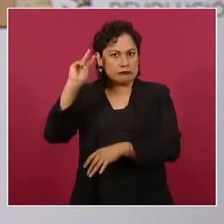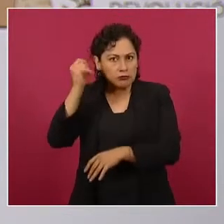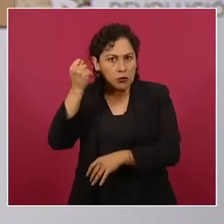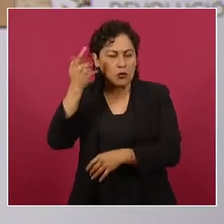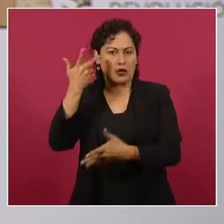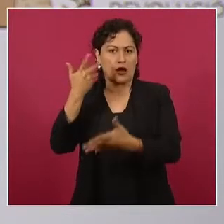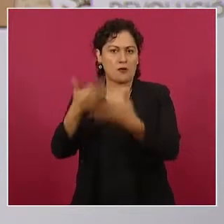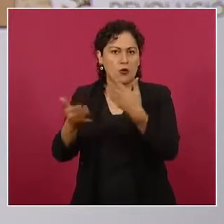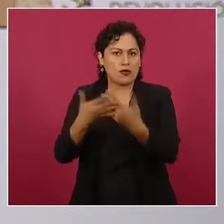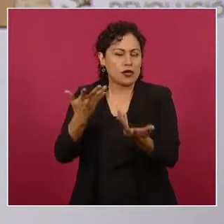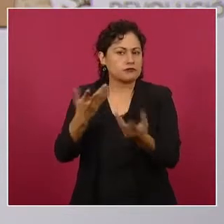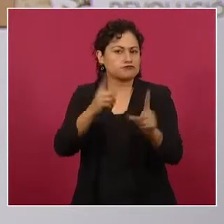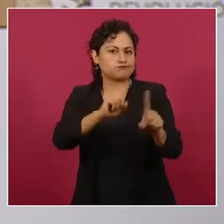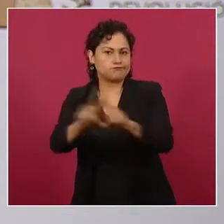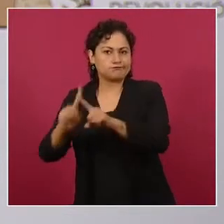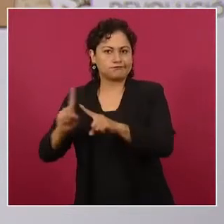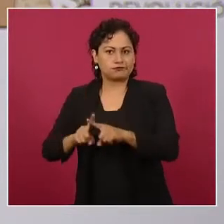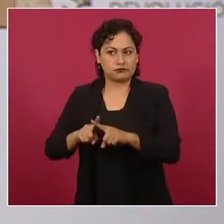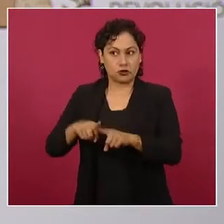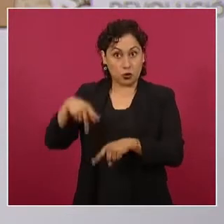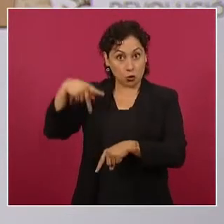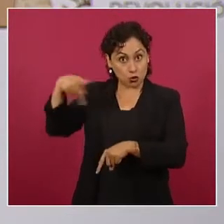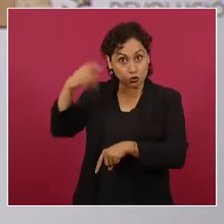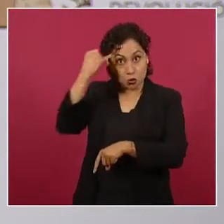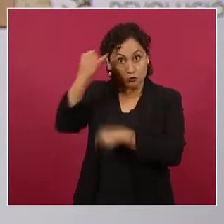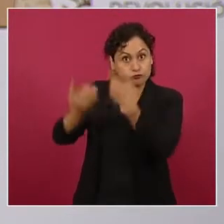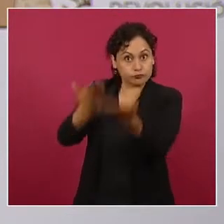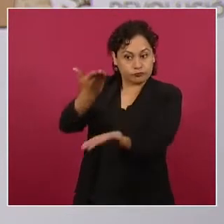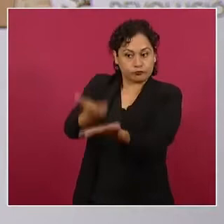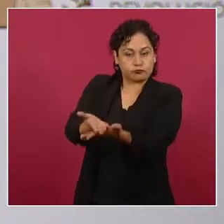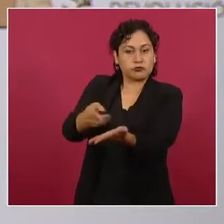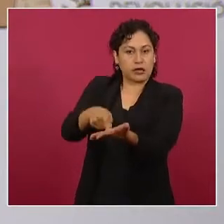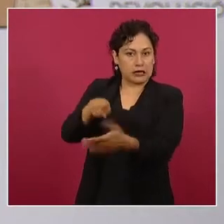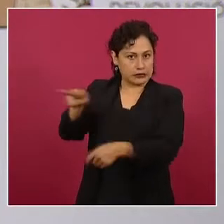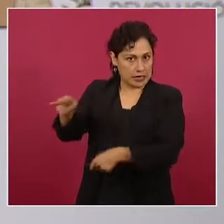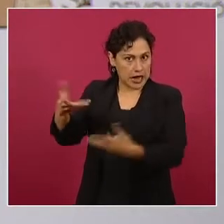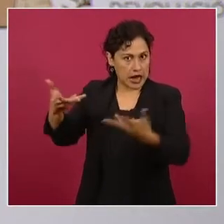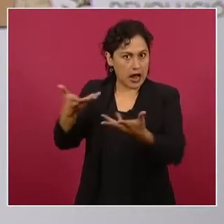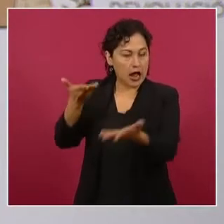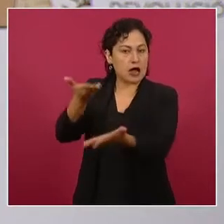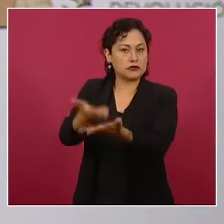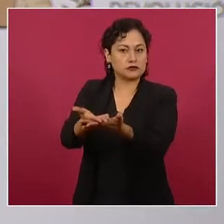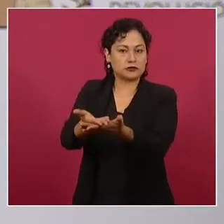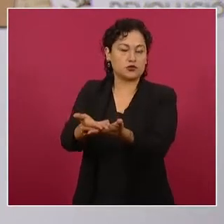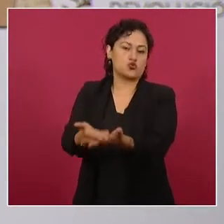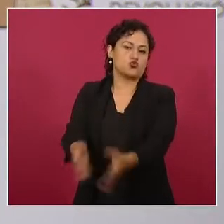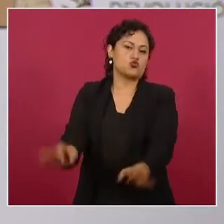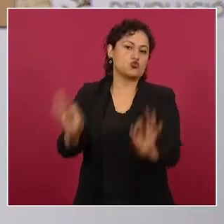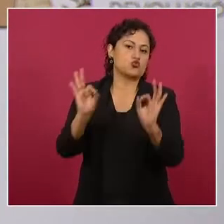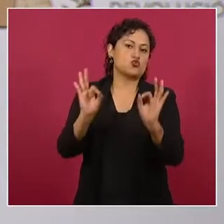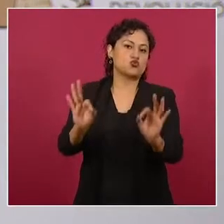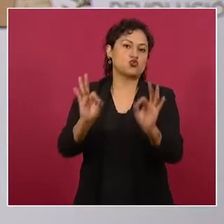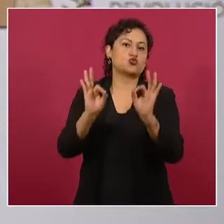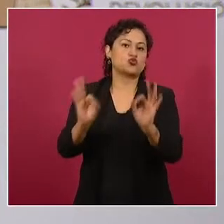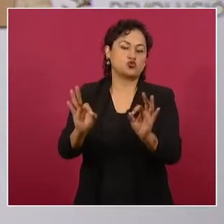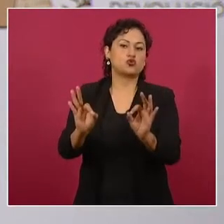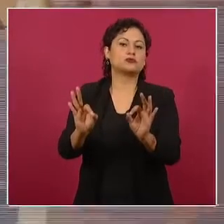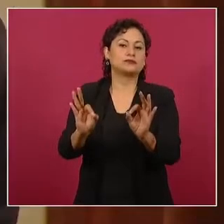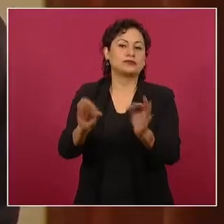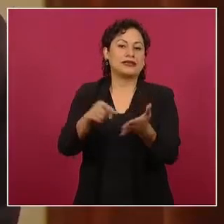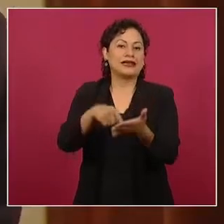efectivamente, con esa iniciativa presentada por nuestro señor presidente, queda en manos de la